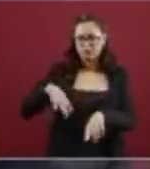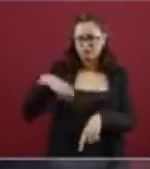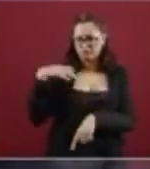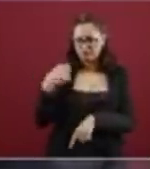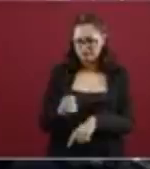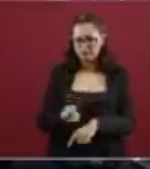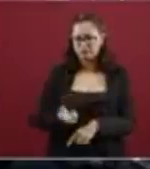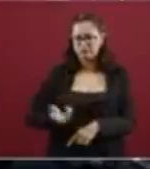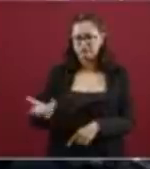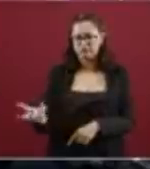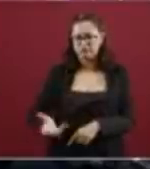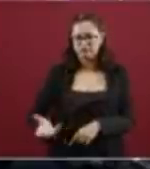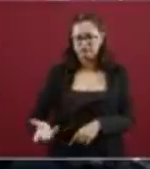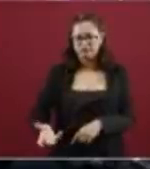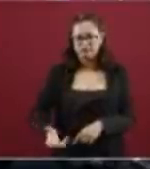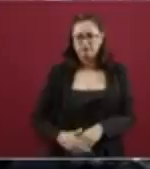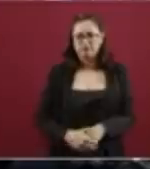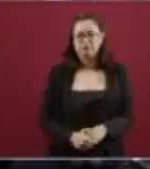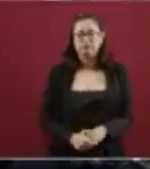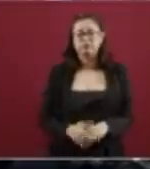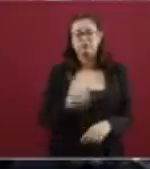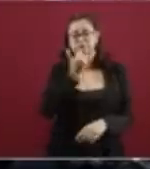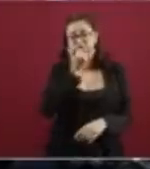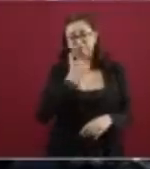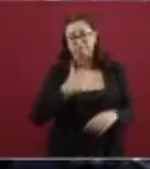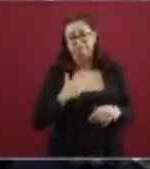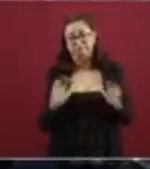haciendo. Me tengo que ir,